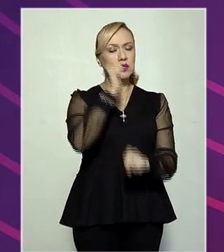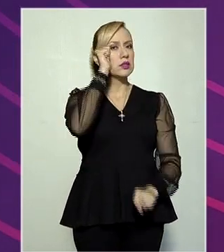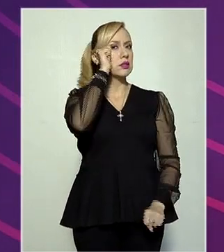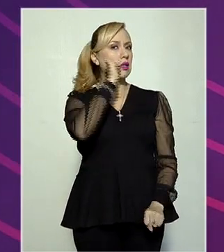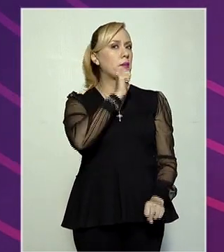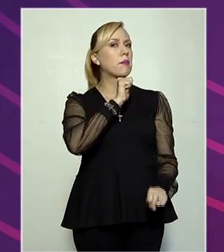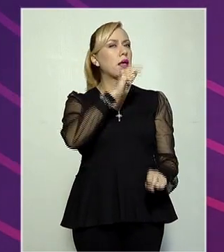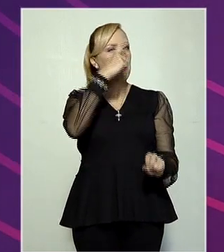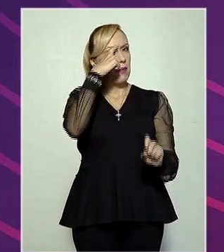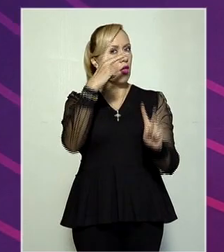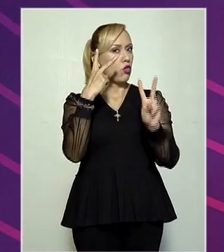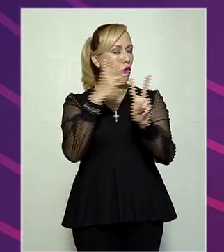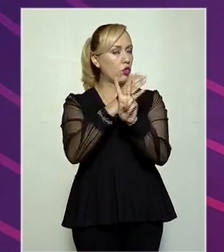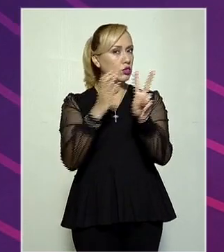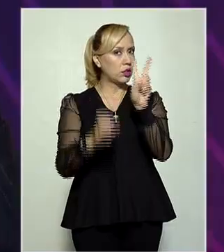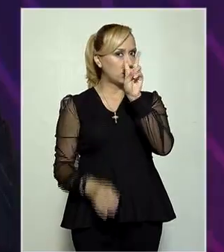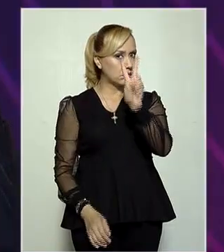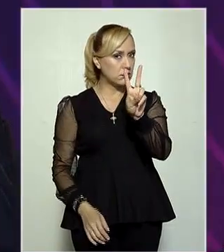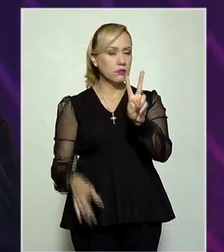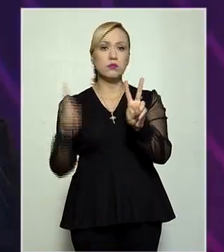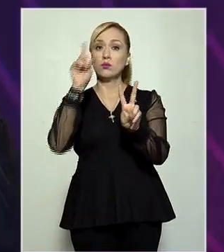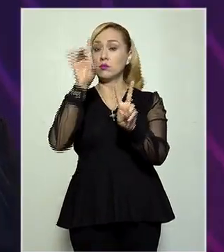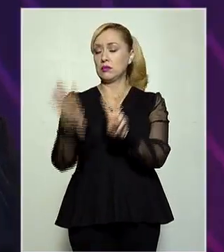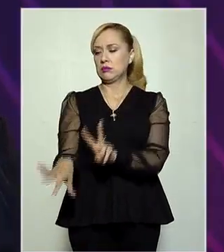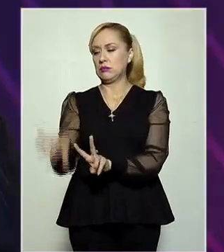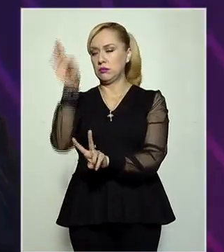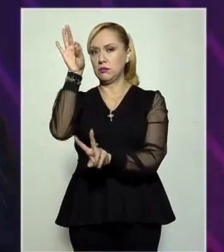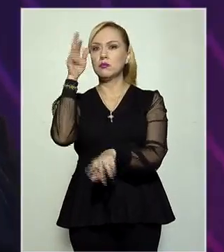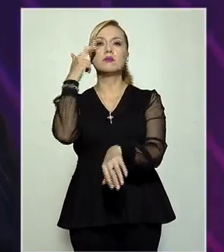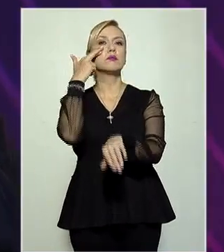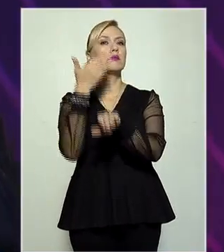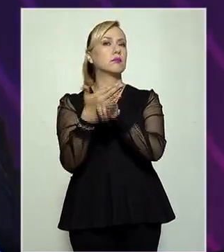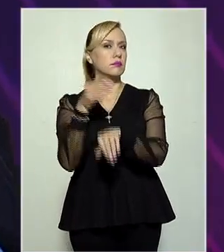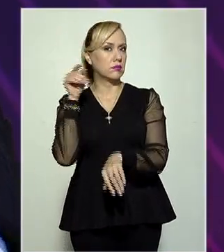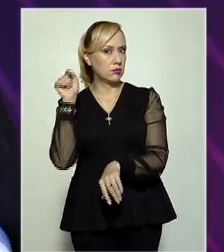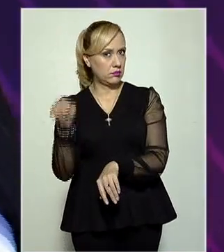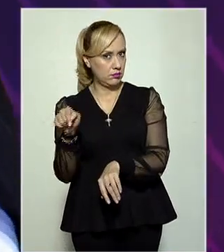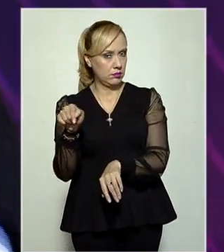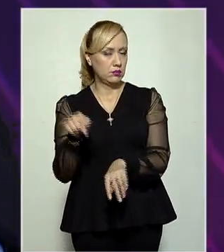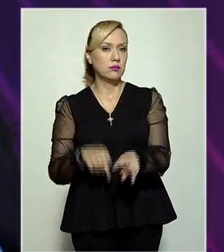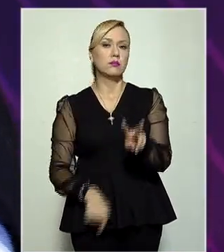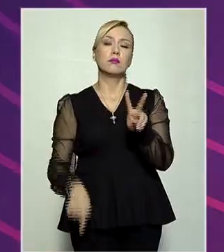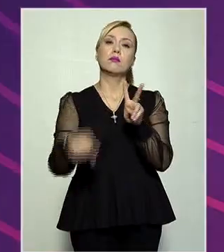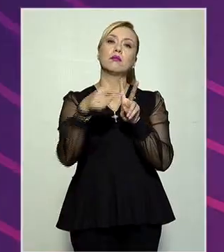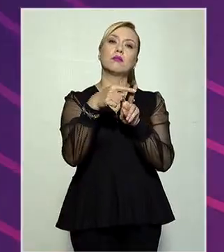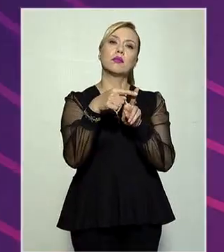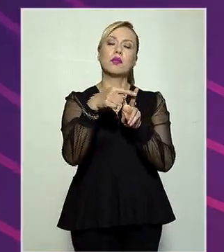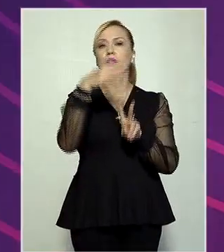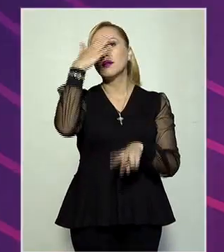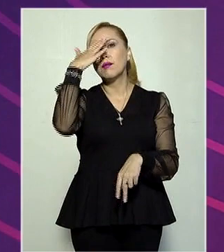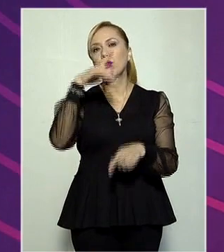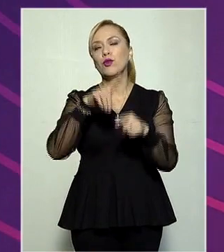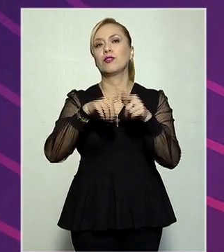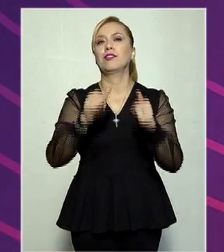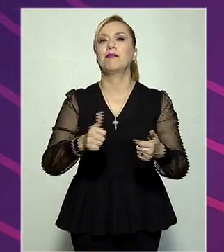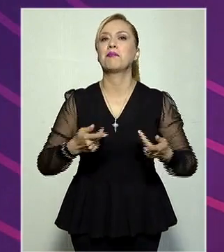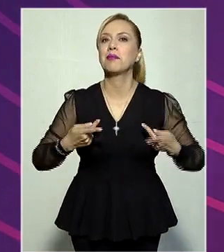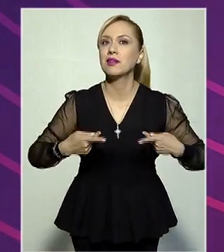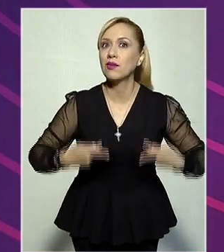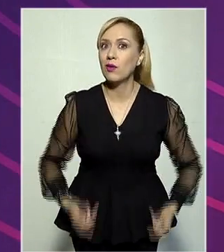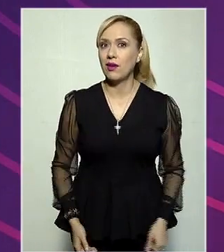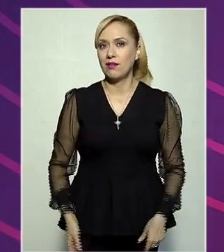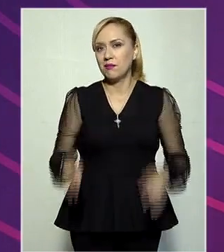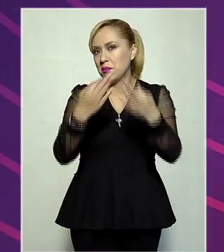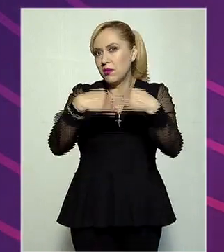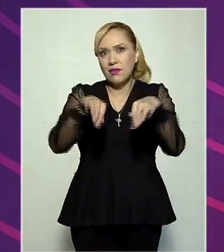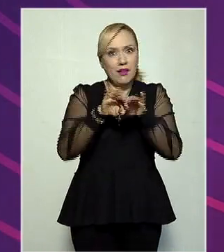dos finalidades. Una es encontrar a los responsables de cometerla, pero pues lo más importante es pues saber dónde están las personas, ¿no? Y entonces